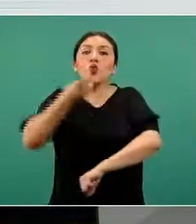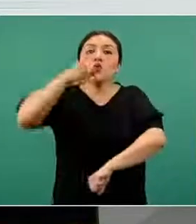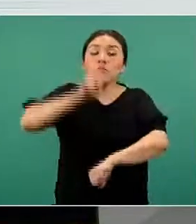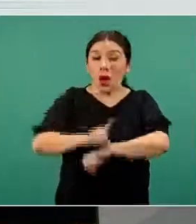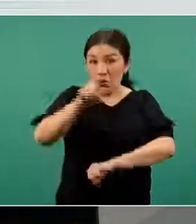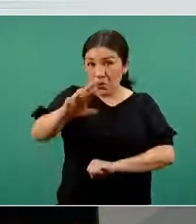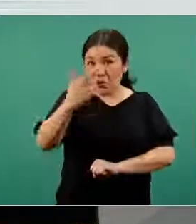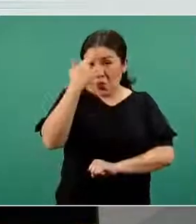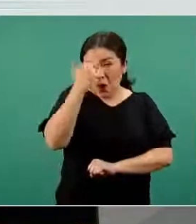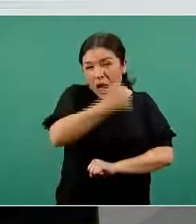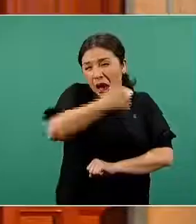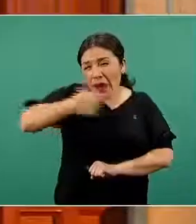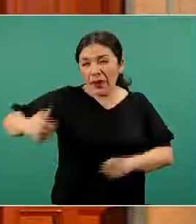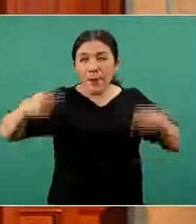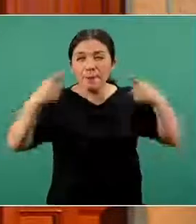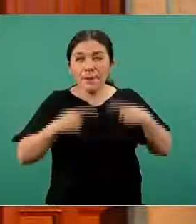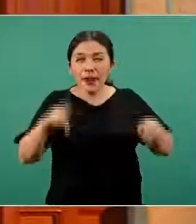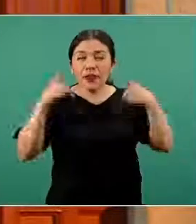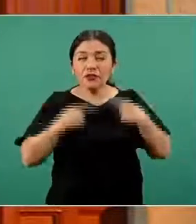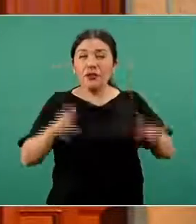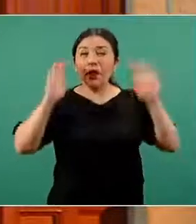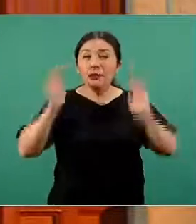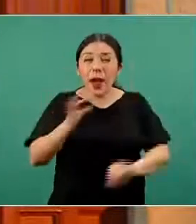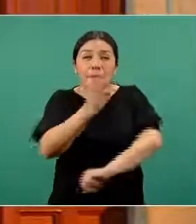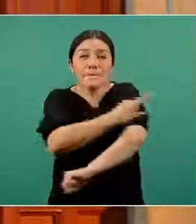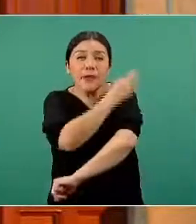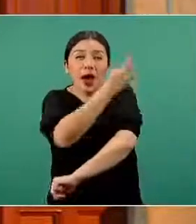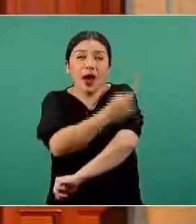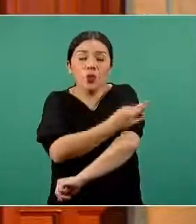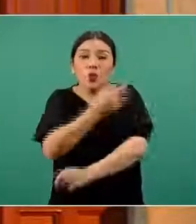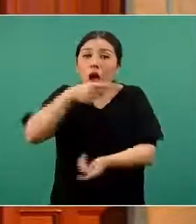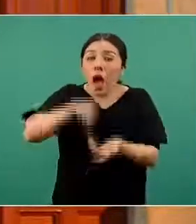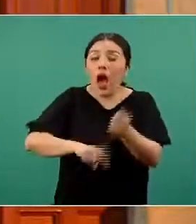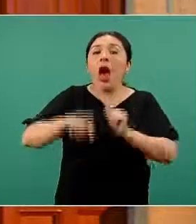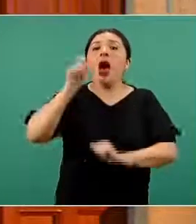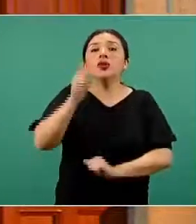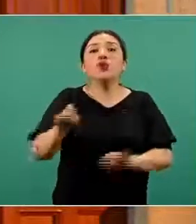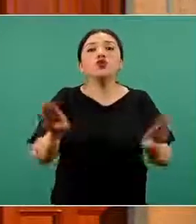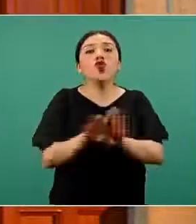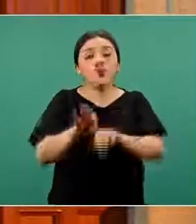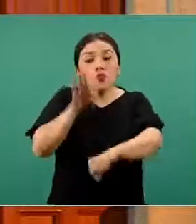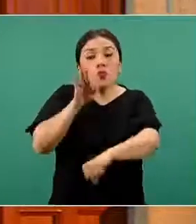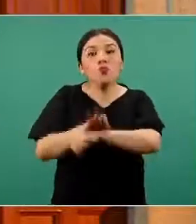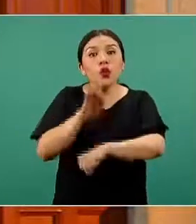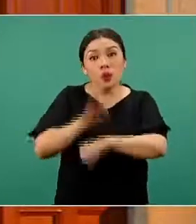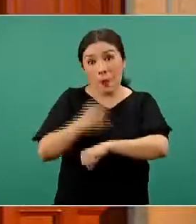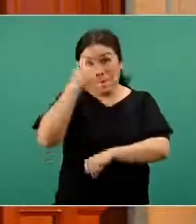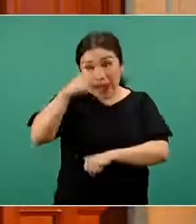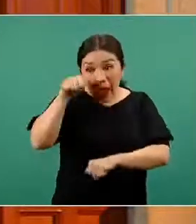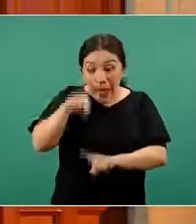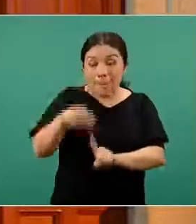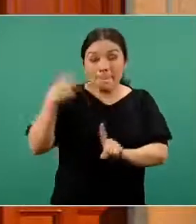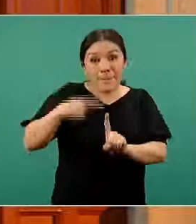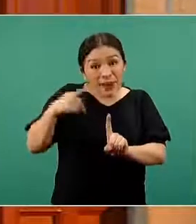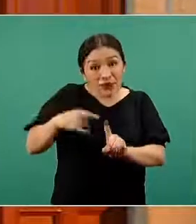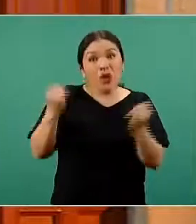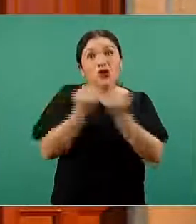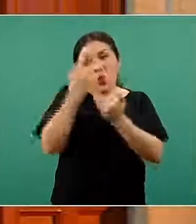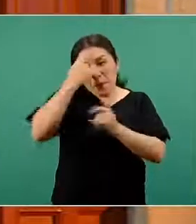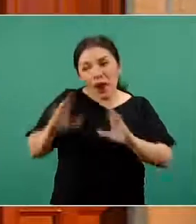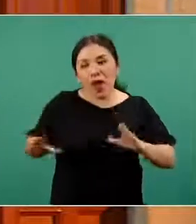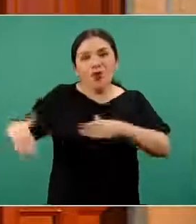cada una de estas personas que está siendo vacunada, lo que está representando también es una protección para la persona y para la